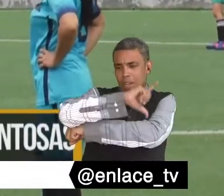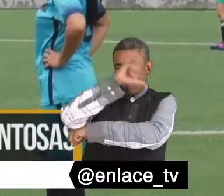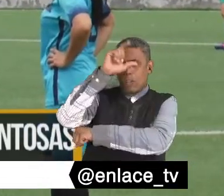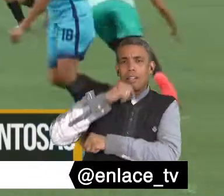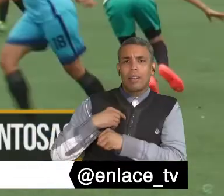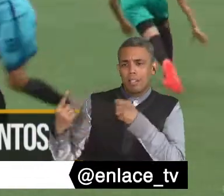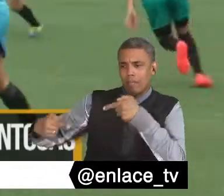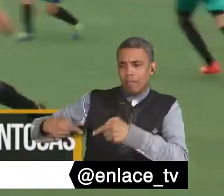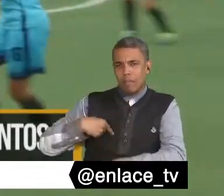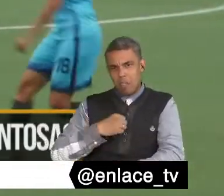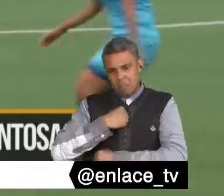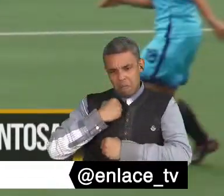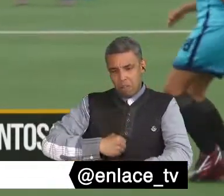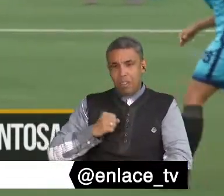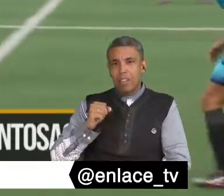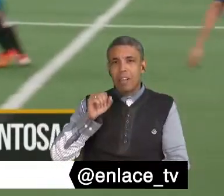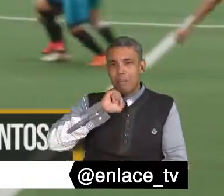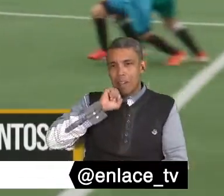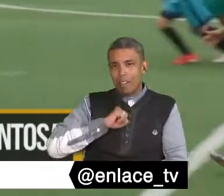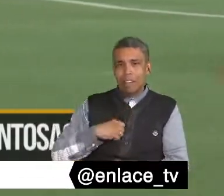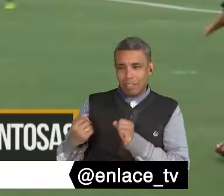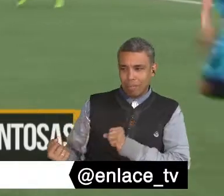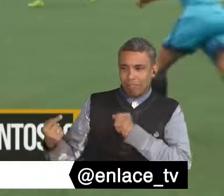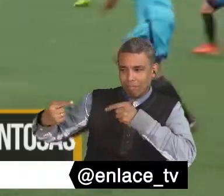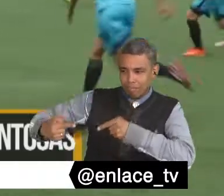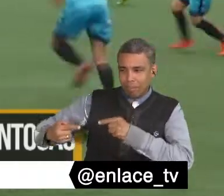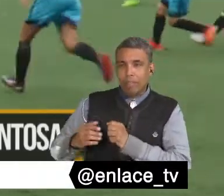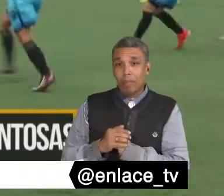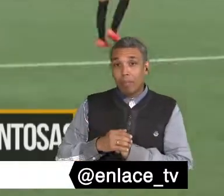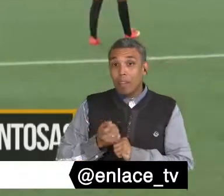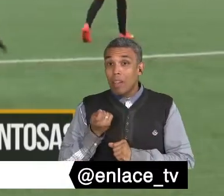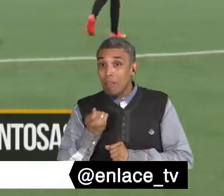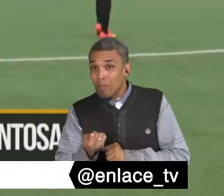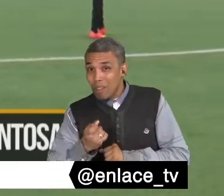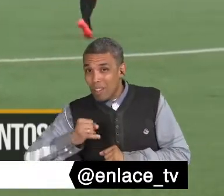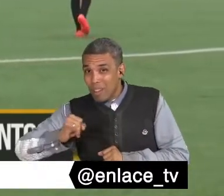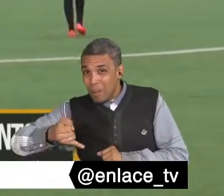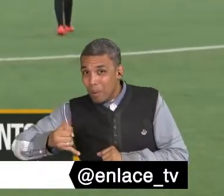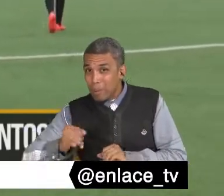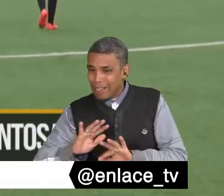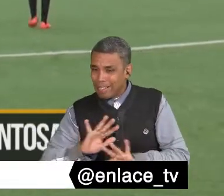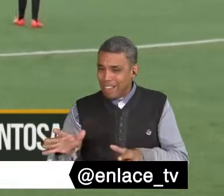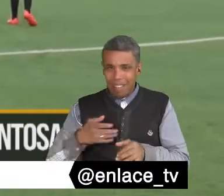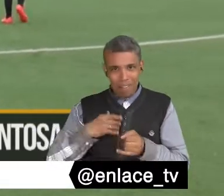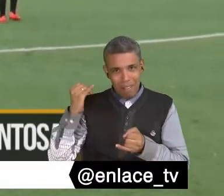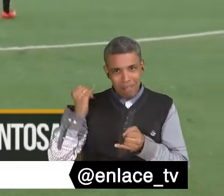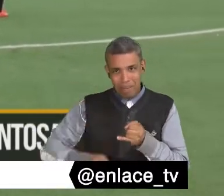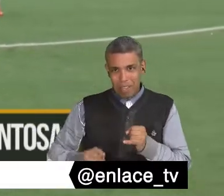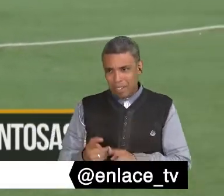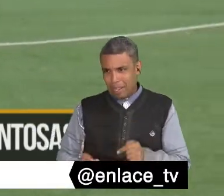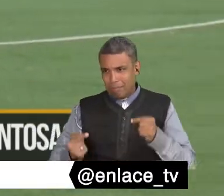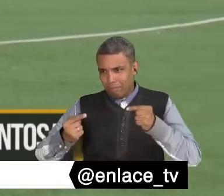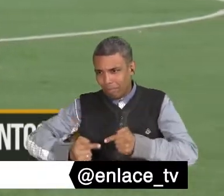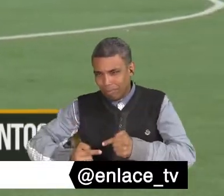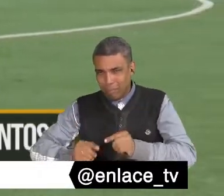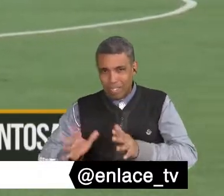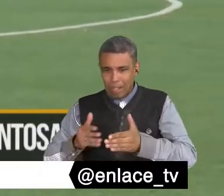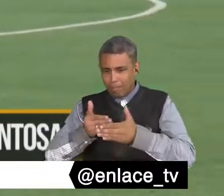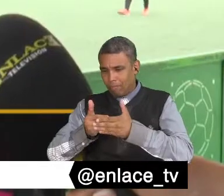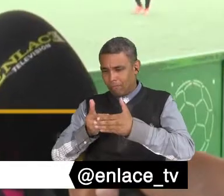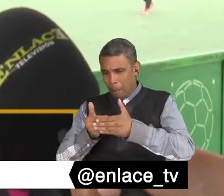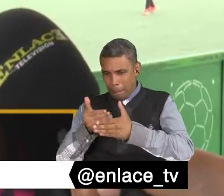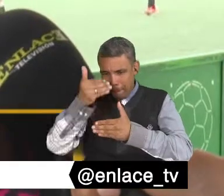van empatados. El Jueves Santo vamos a jugar el último partido y ya el otro fin de semana nos vamos para la ronda eliminatoria.